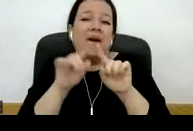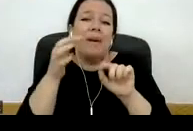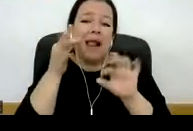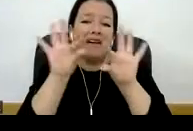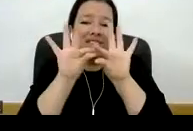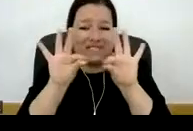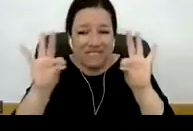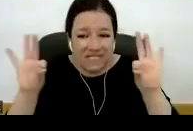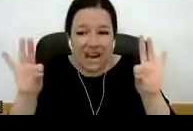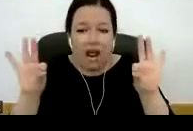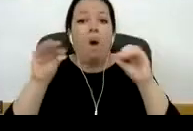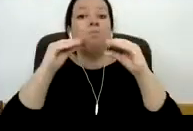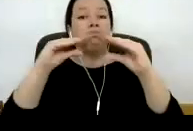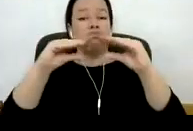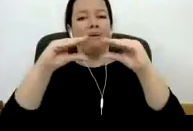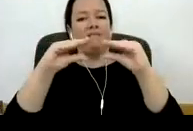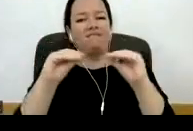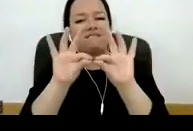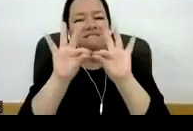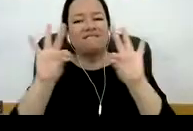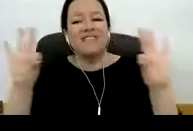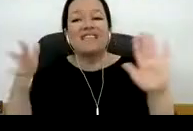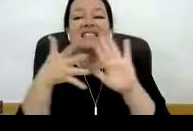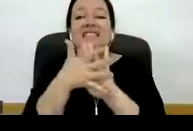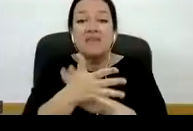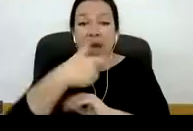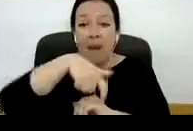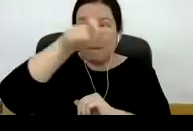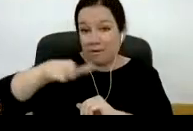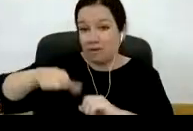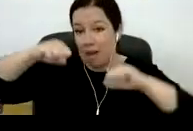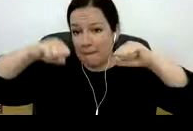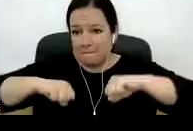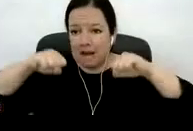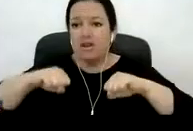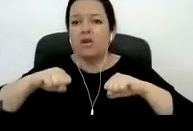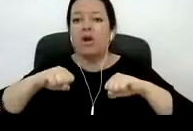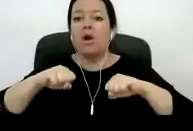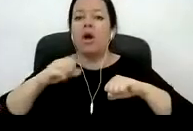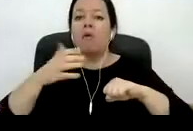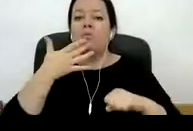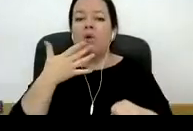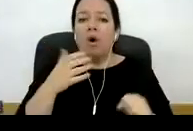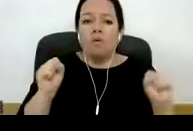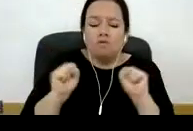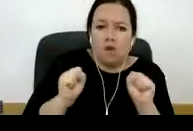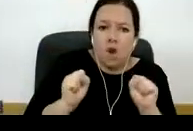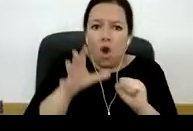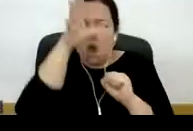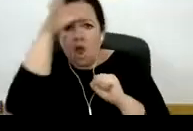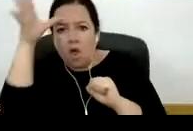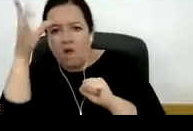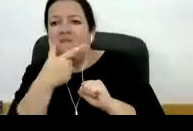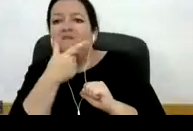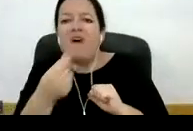estrechita, menos gruesa, con lo que la persona gestiona peor la pérdida de calor o la ganancia de calor o el mantenimiento de